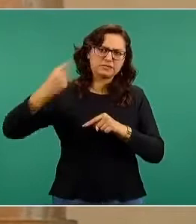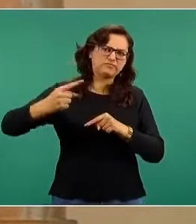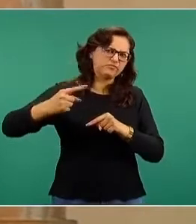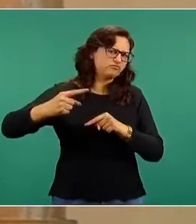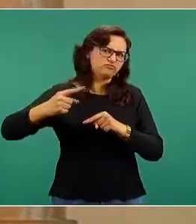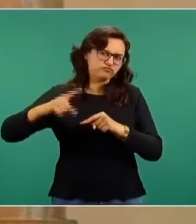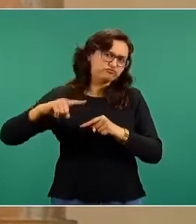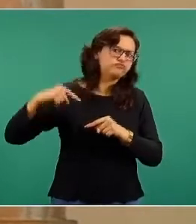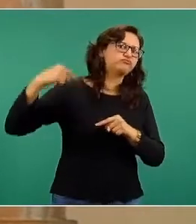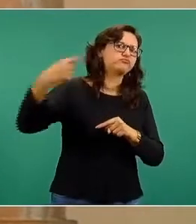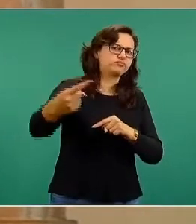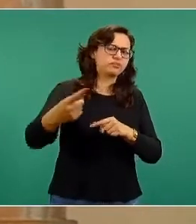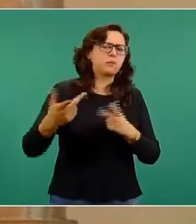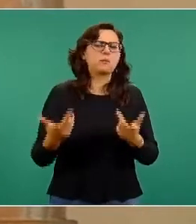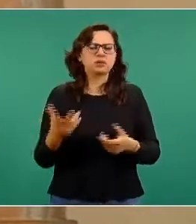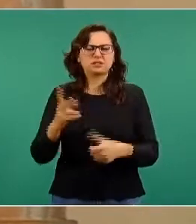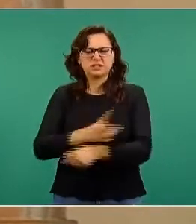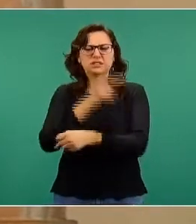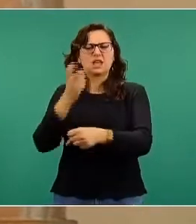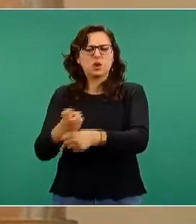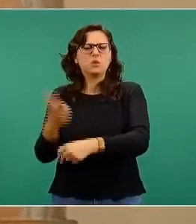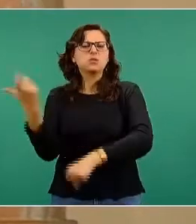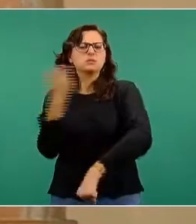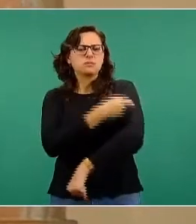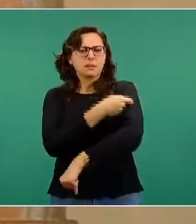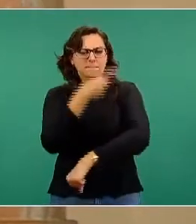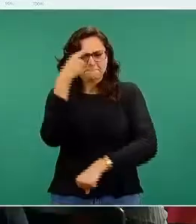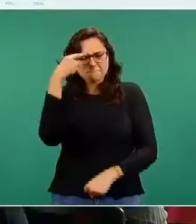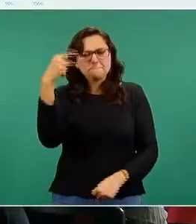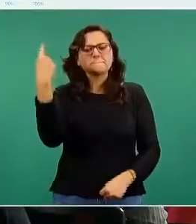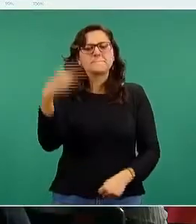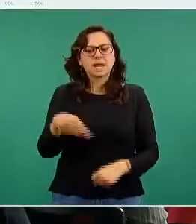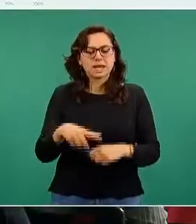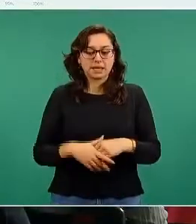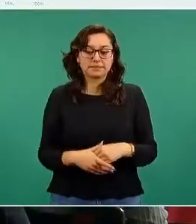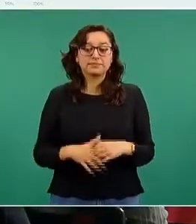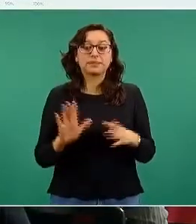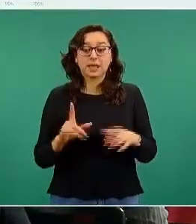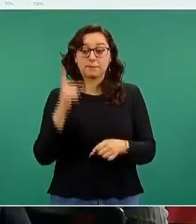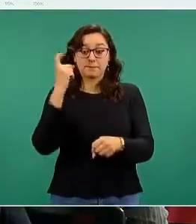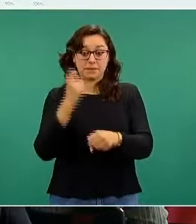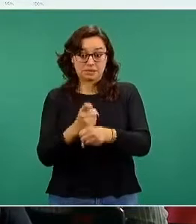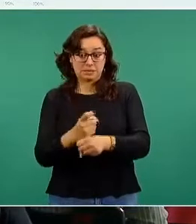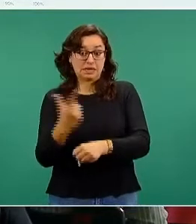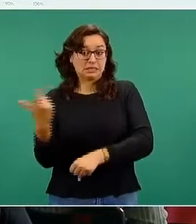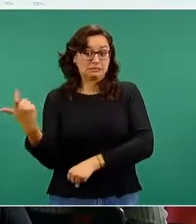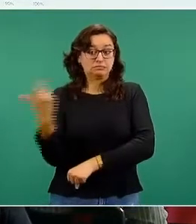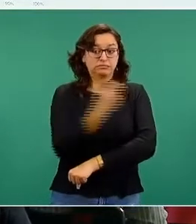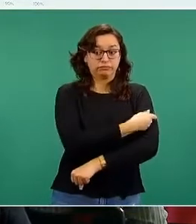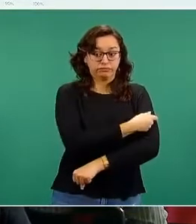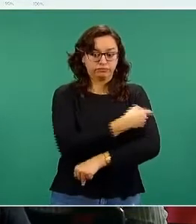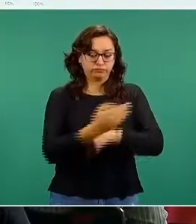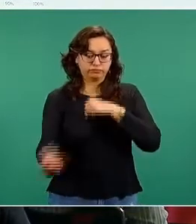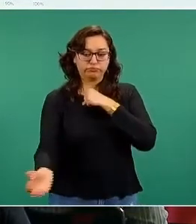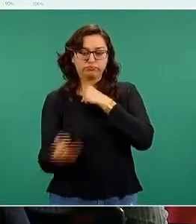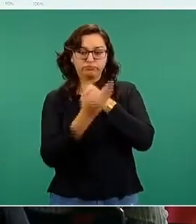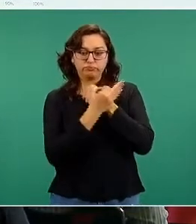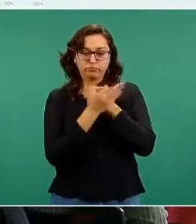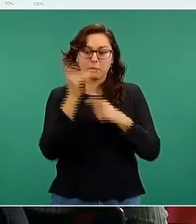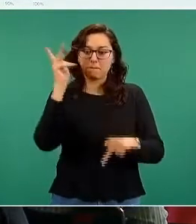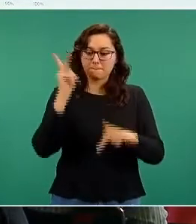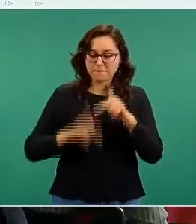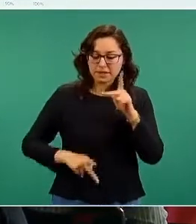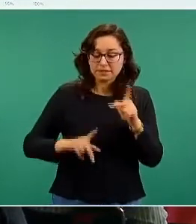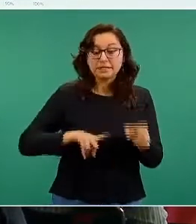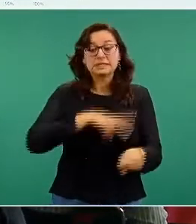todos, es para lograr un aumento en la capacidad de la vacuna de generar una respuesta protectora. En el